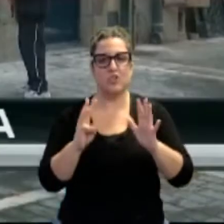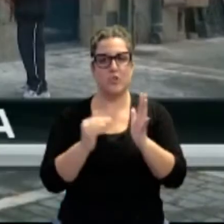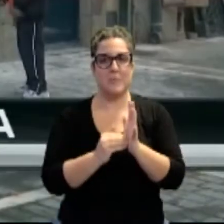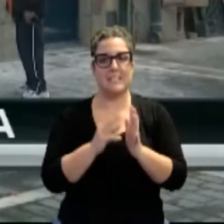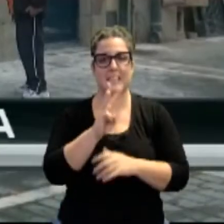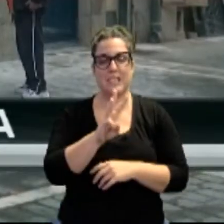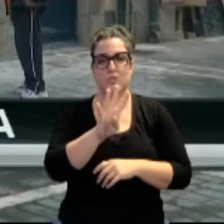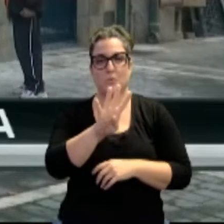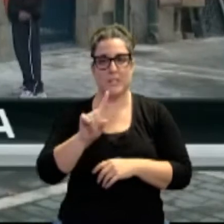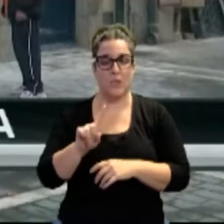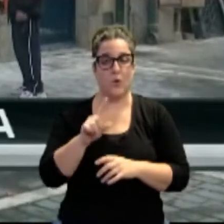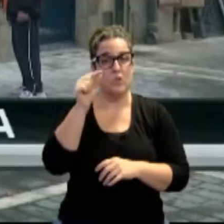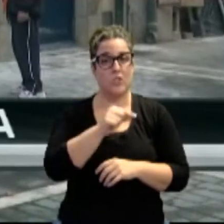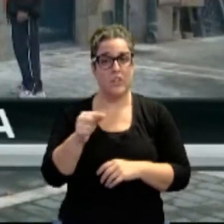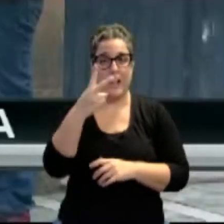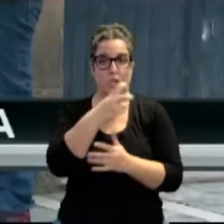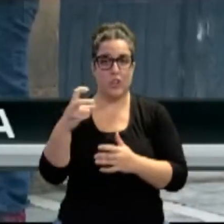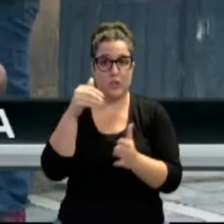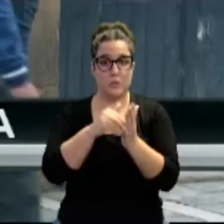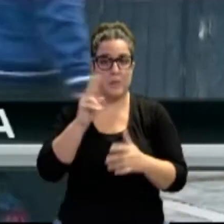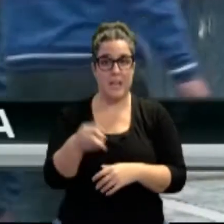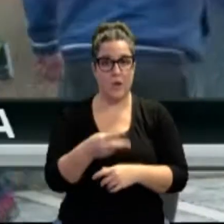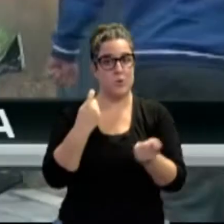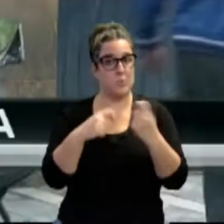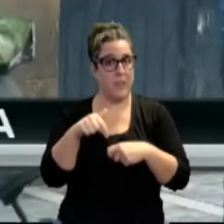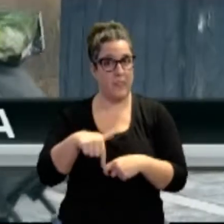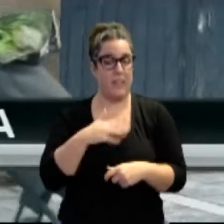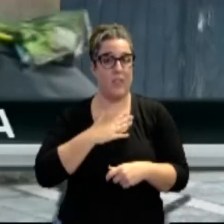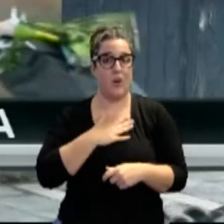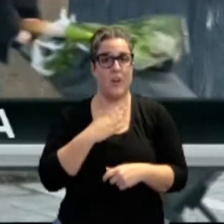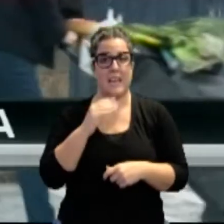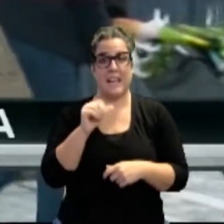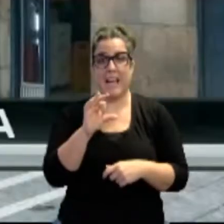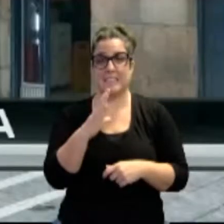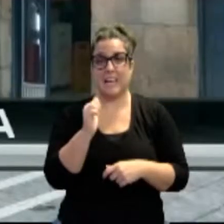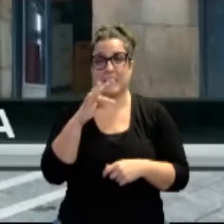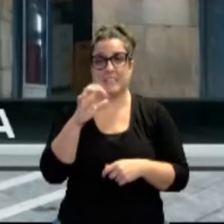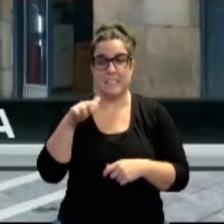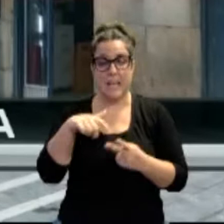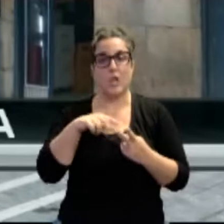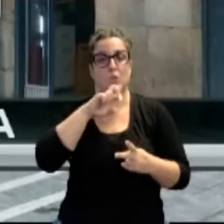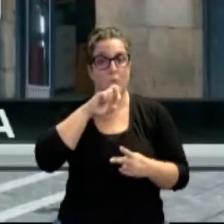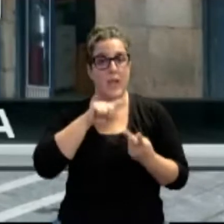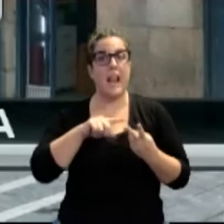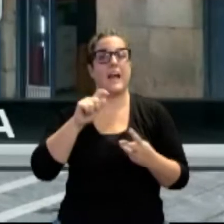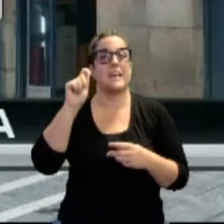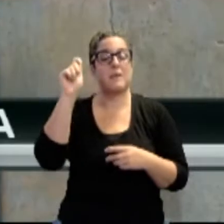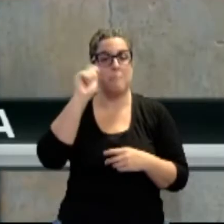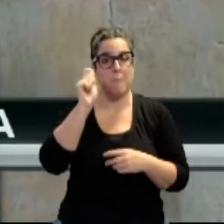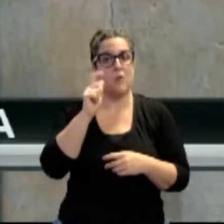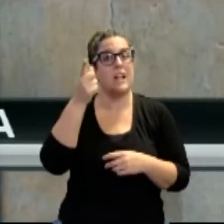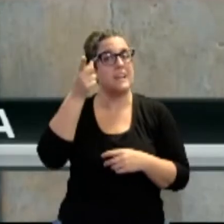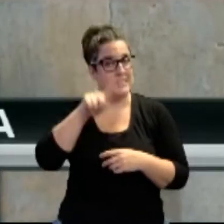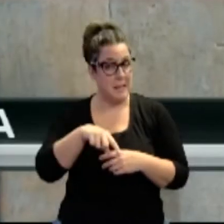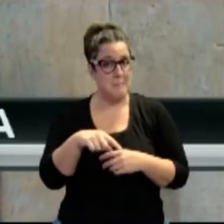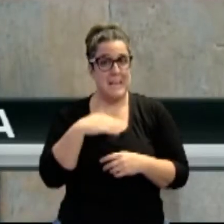38.341, que deja 200.000 euros que se han vendido en una administración de Cascante. Tudela y Pamplona también han rozado la suerte.